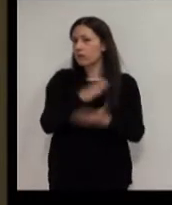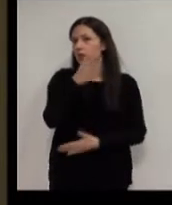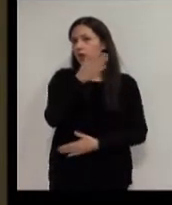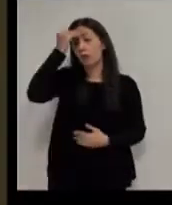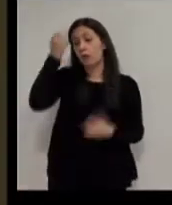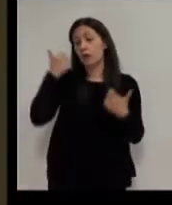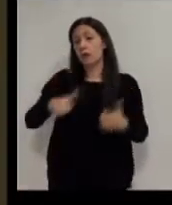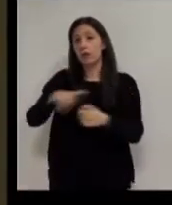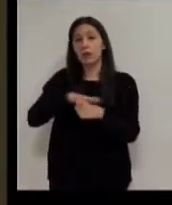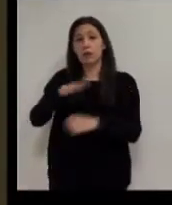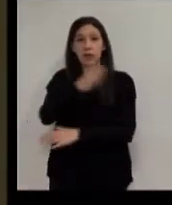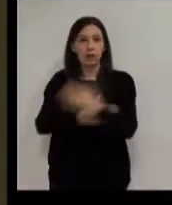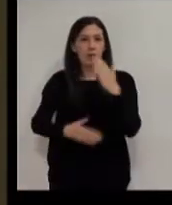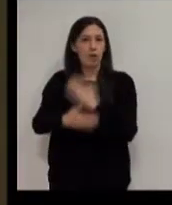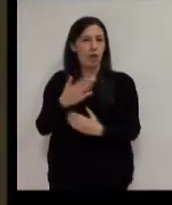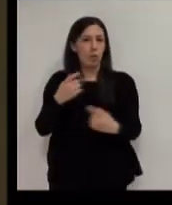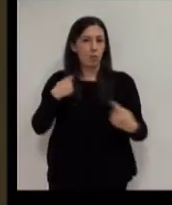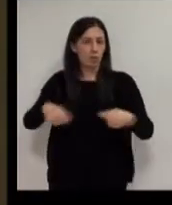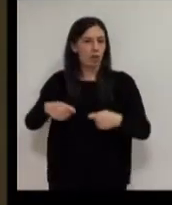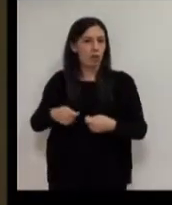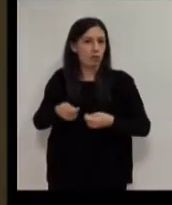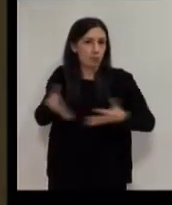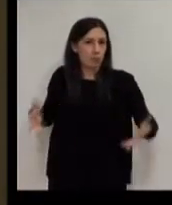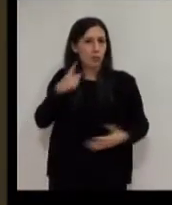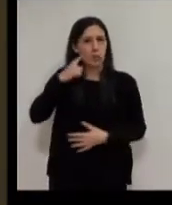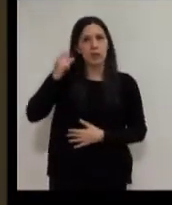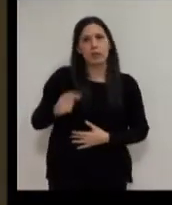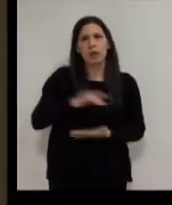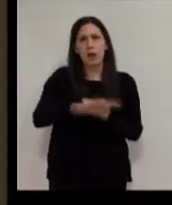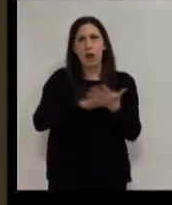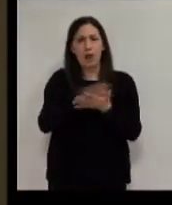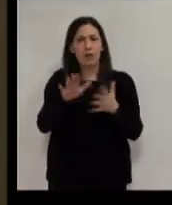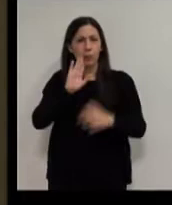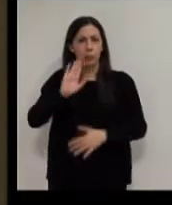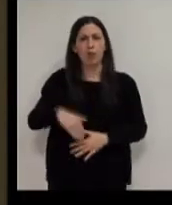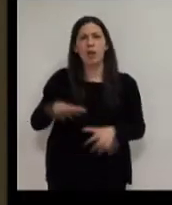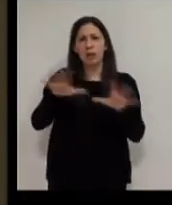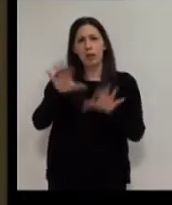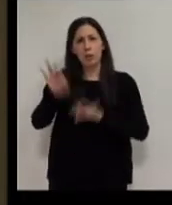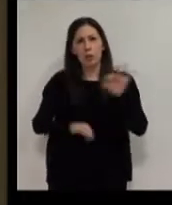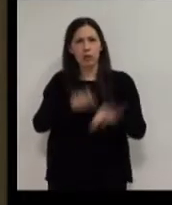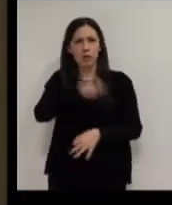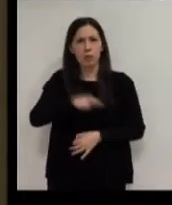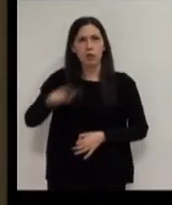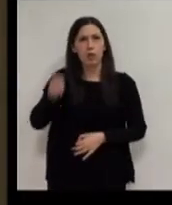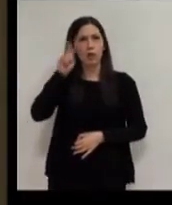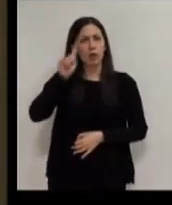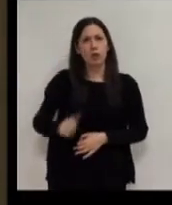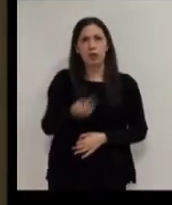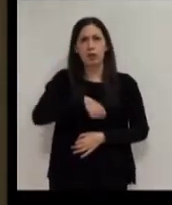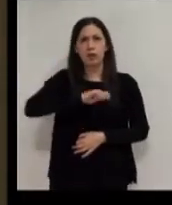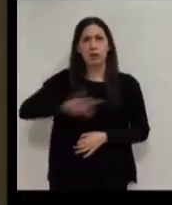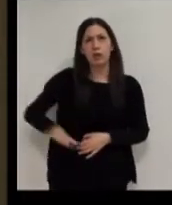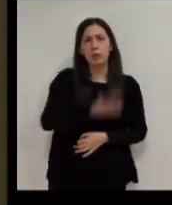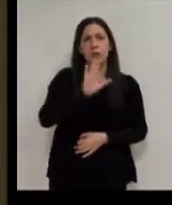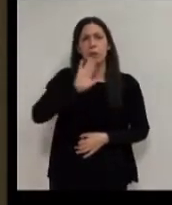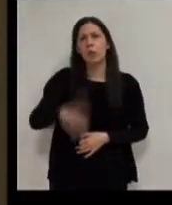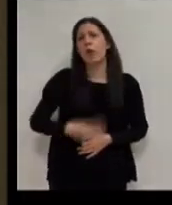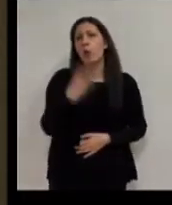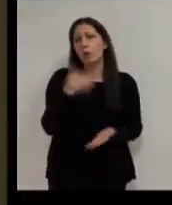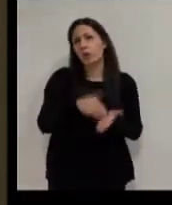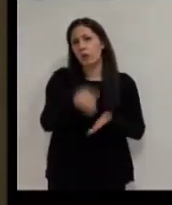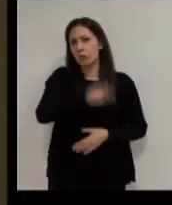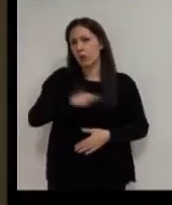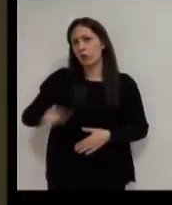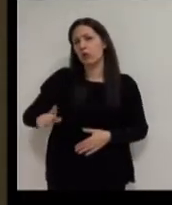discapacidad pensando que el segmento es un gran mercado, ¿no? Habitualmente se habla de un 10% de la población, lo que significa a nivel de España